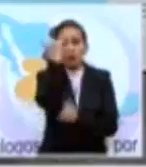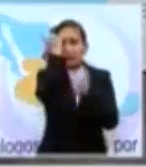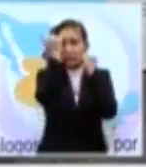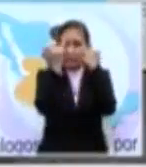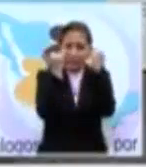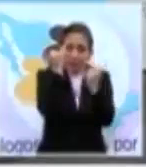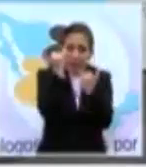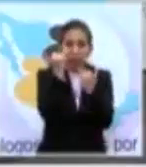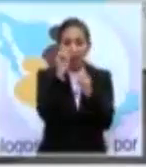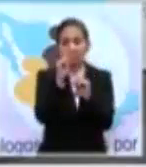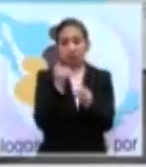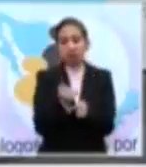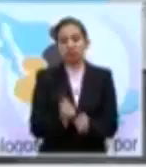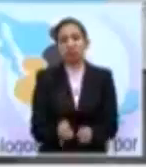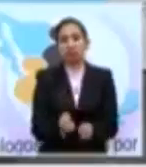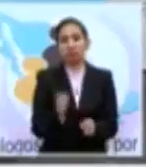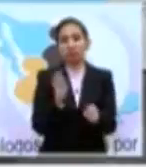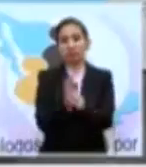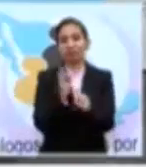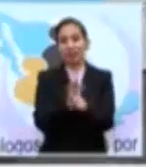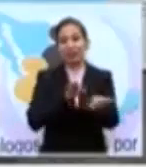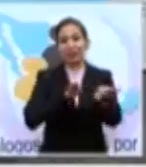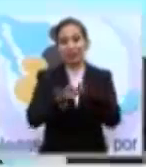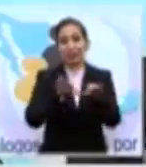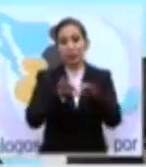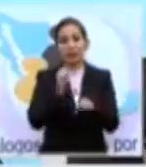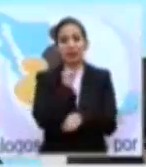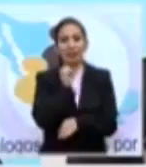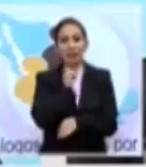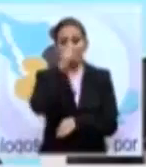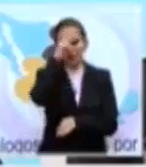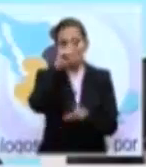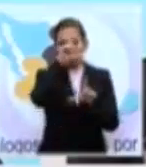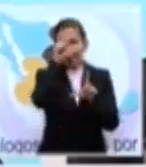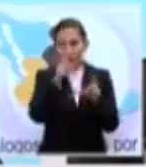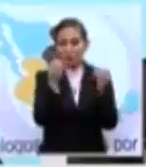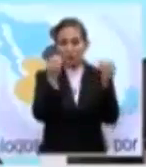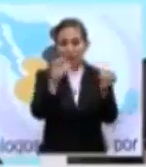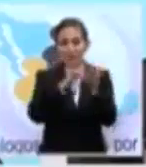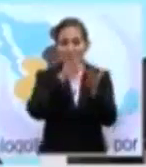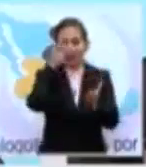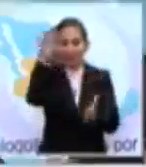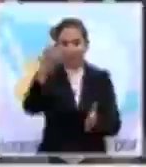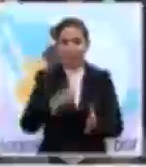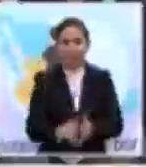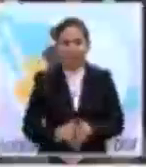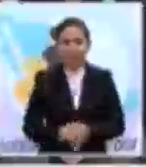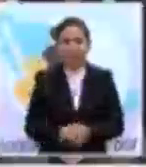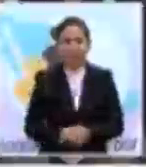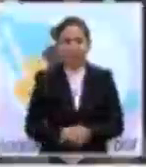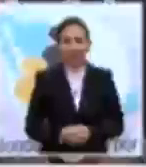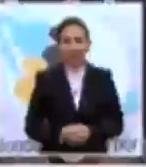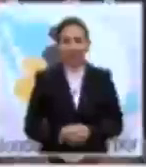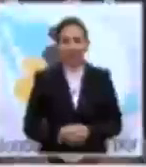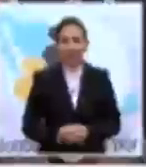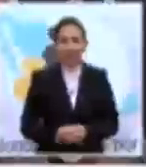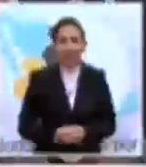ideas que están fortaleciendo el trabajo del Senado de la República. Muchísimas gracias.